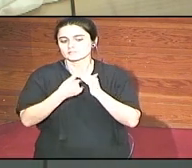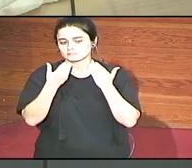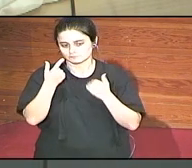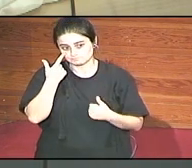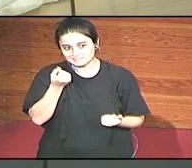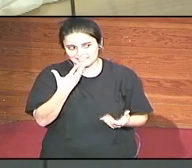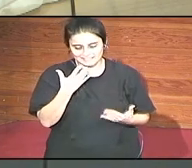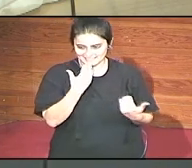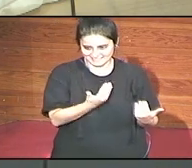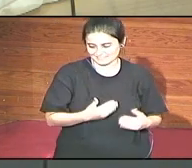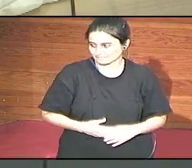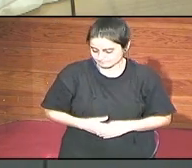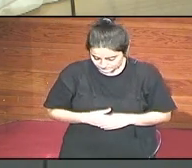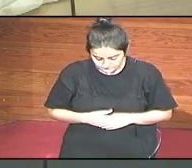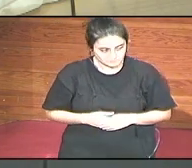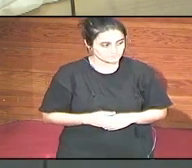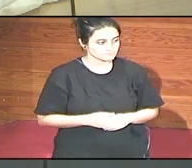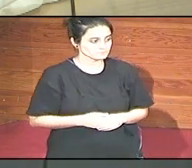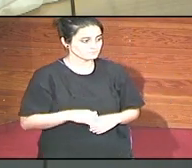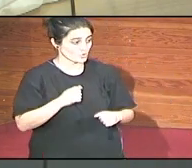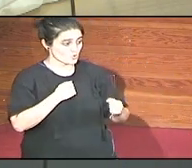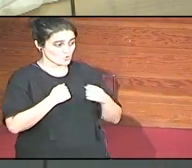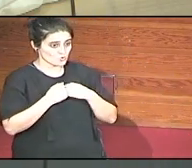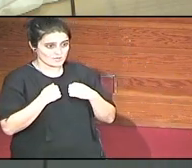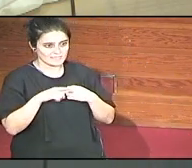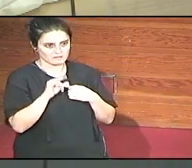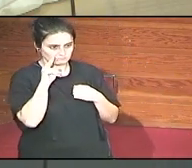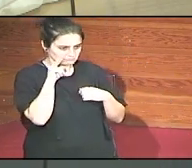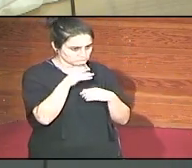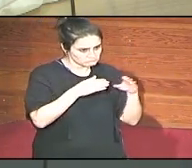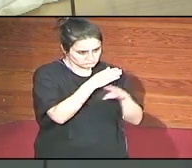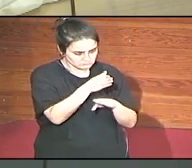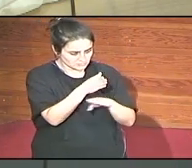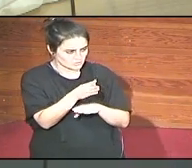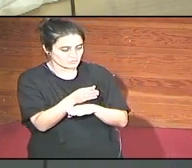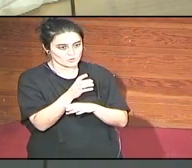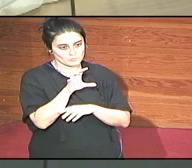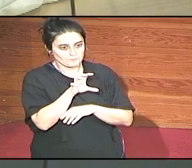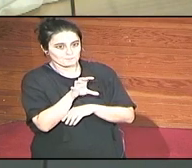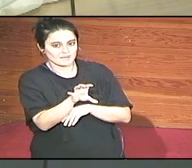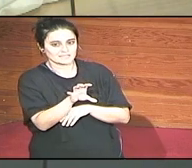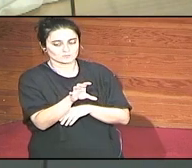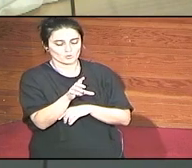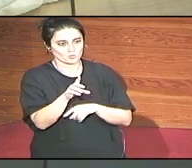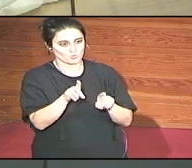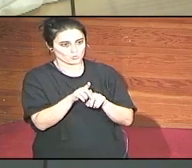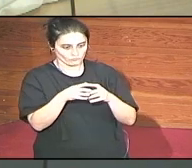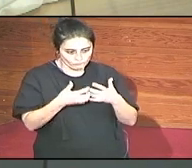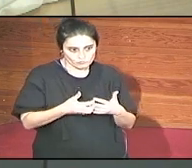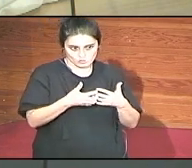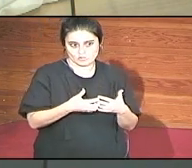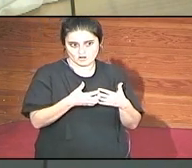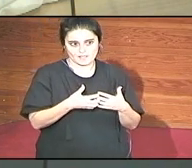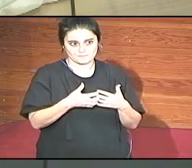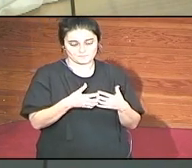bueno ruanda xxi si visita bandas varias veces la banda es un país de susurros es un país que funciona es un